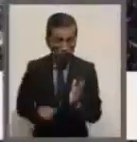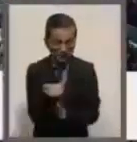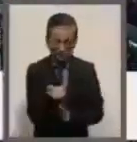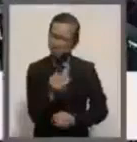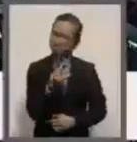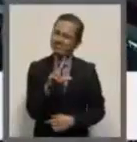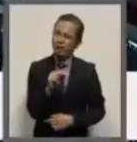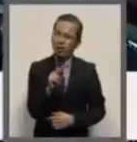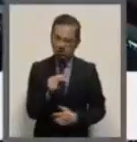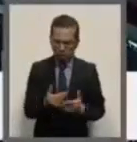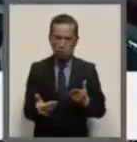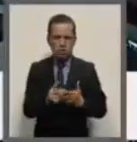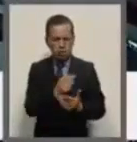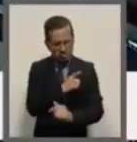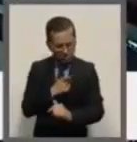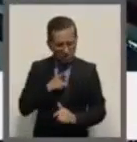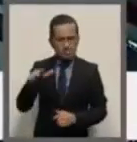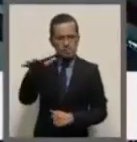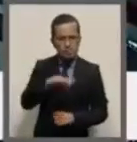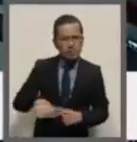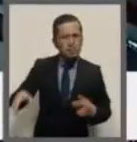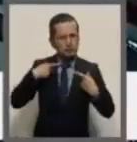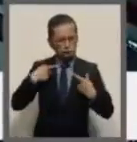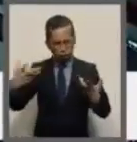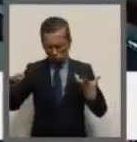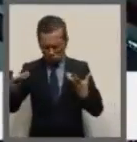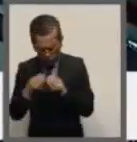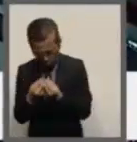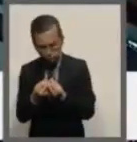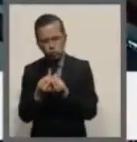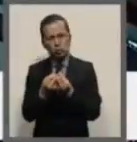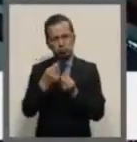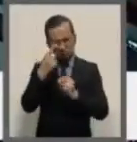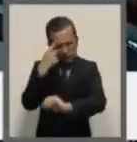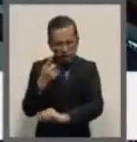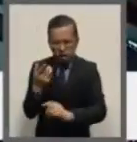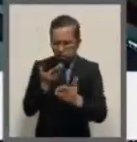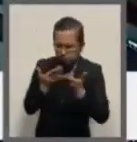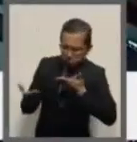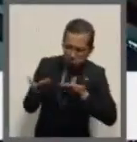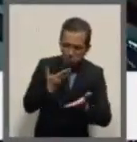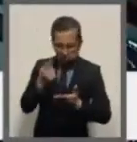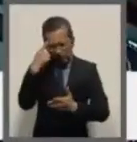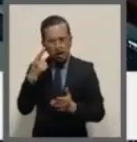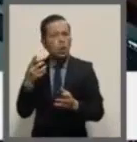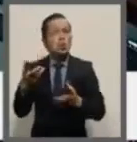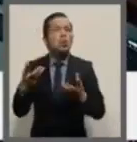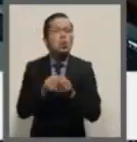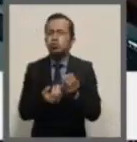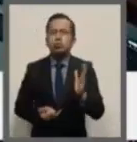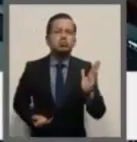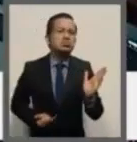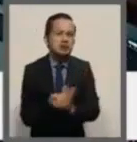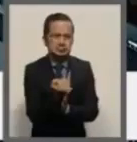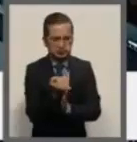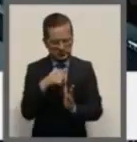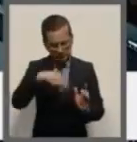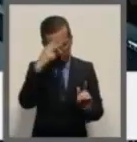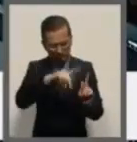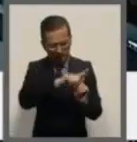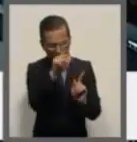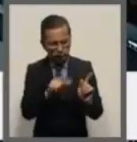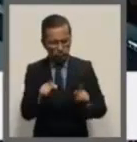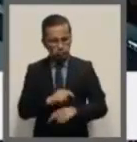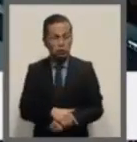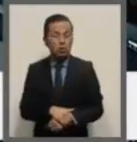Necesitamos involucrar a los ciudadanos con mecanismos eficaces en la participación política del país. Por eso el dictamen